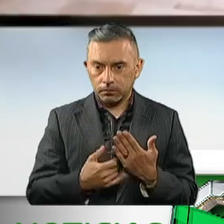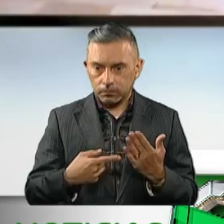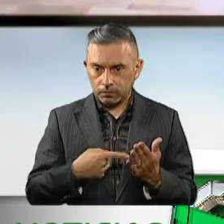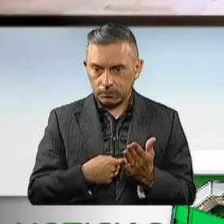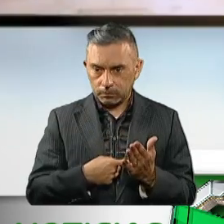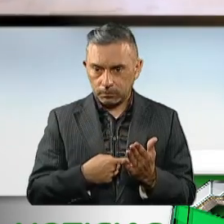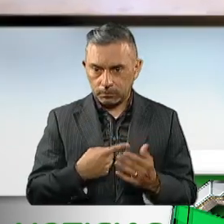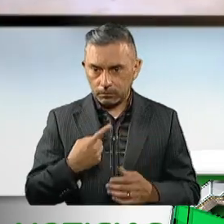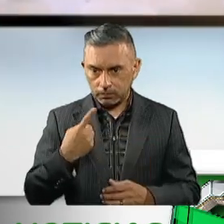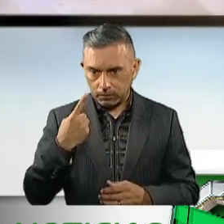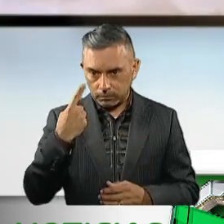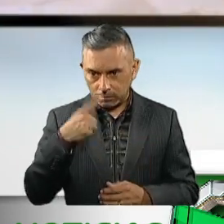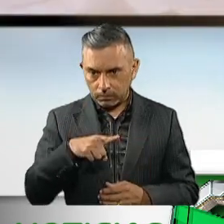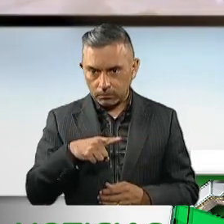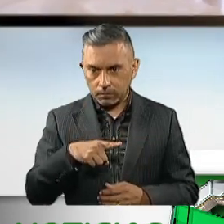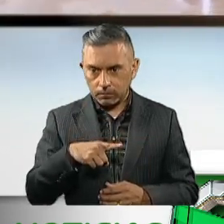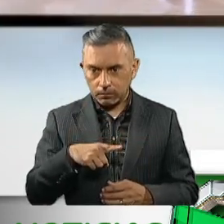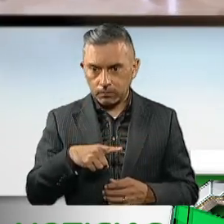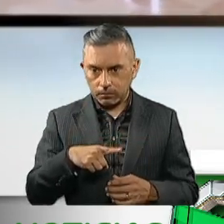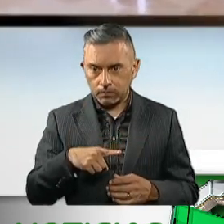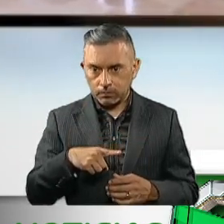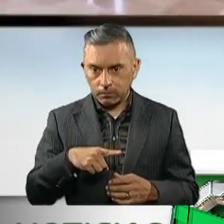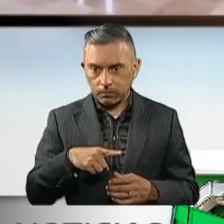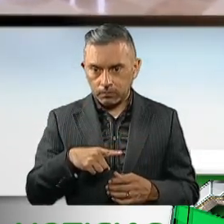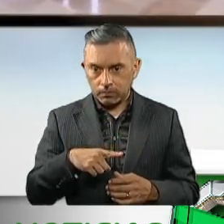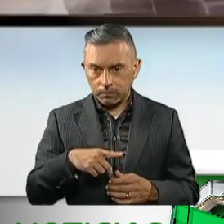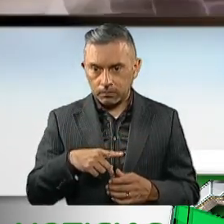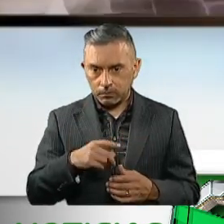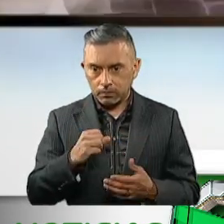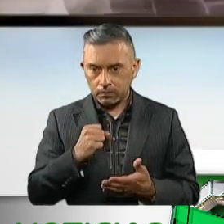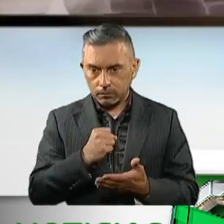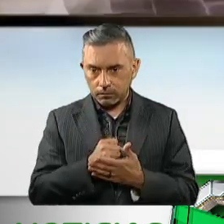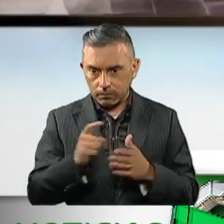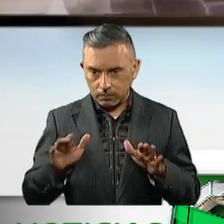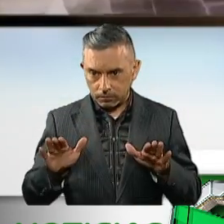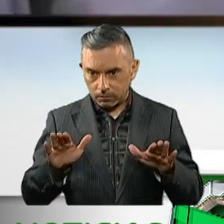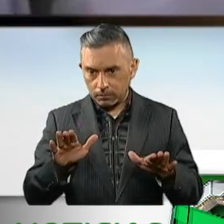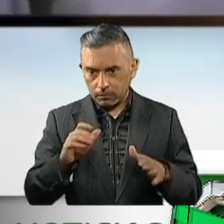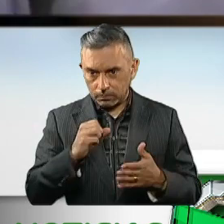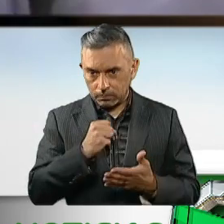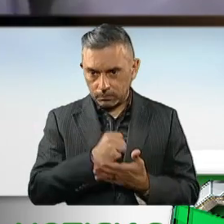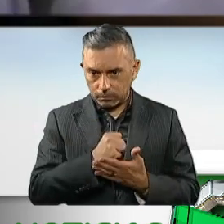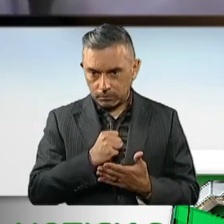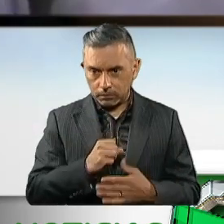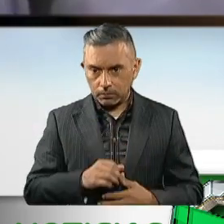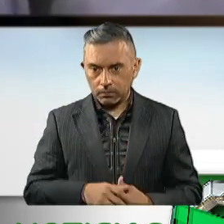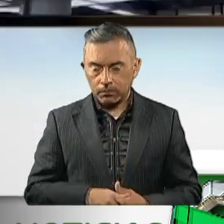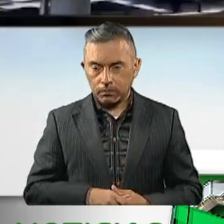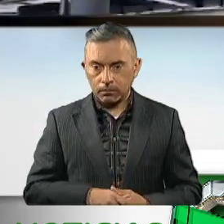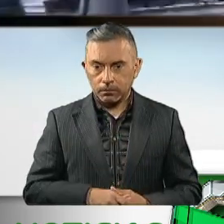para contar con una línea aérea